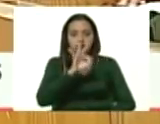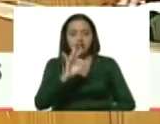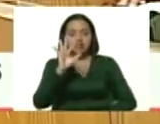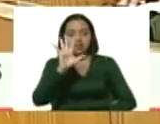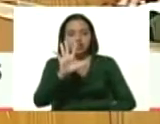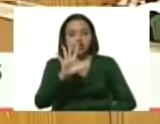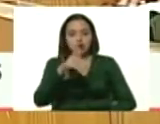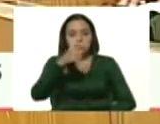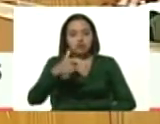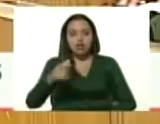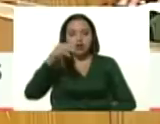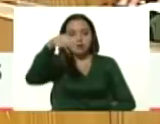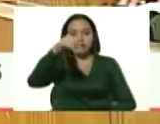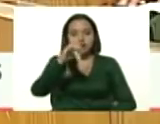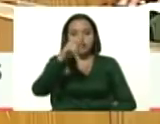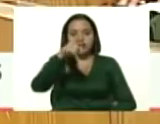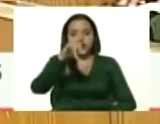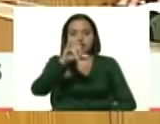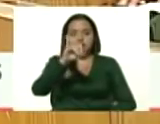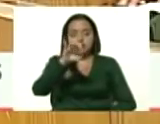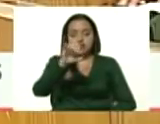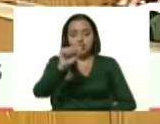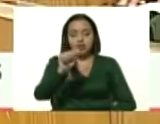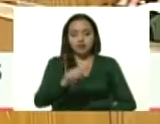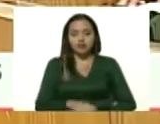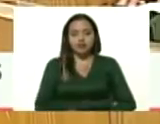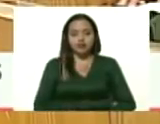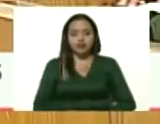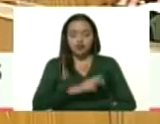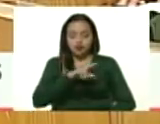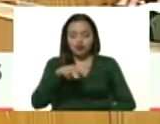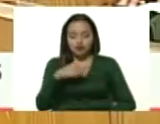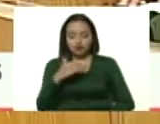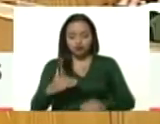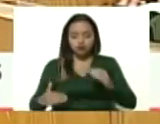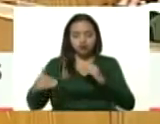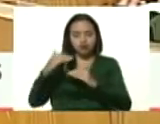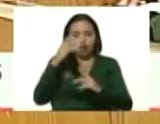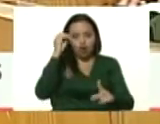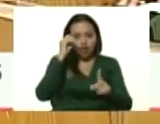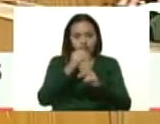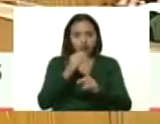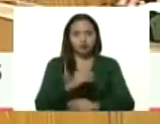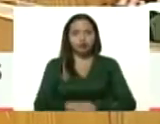3.295.335 milicianos y milicianas. Hemos sobrecumplido la meta y se ha adelantado.